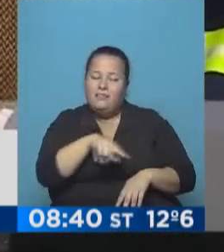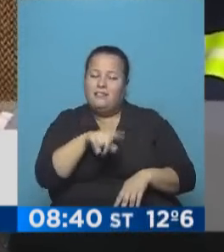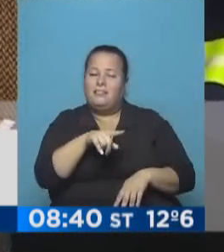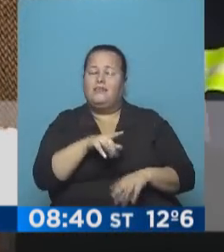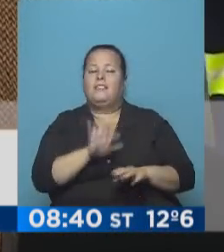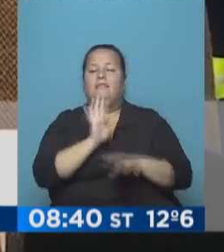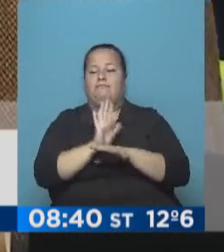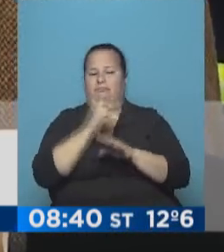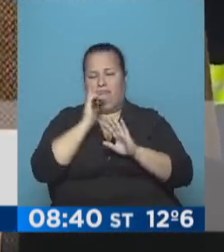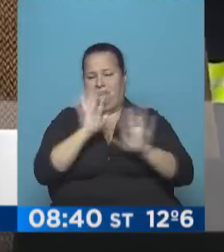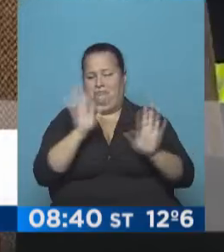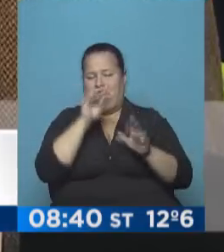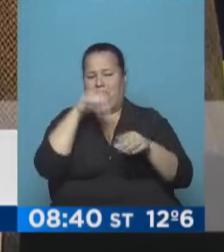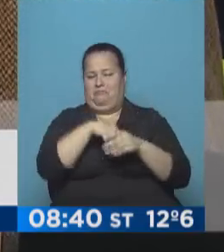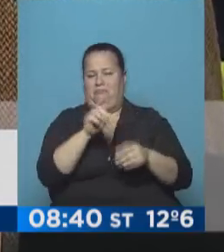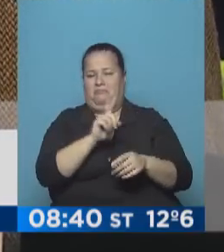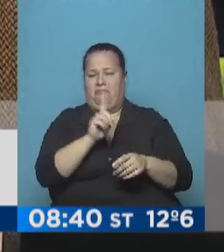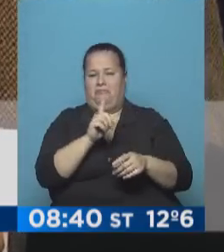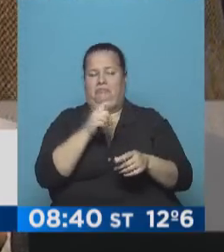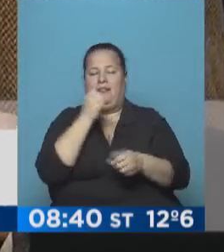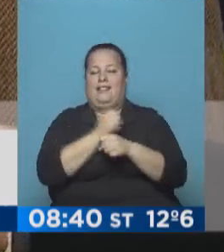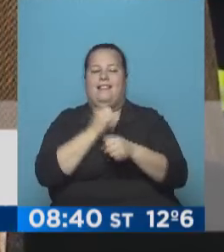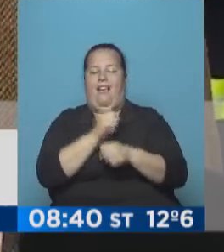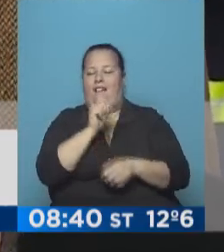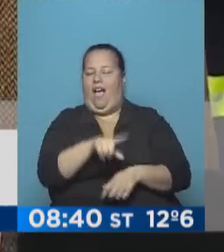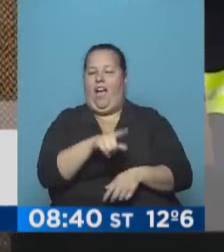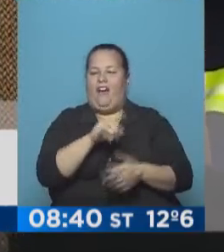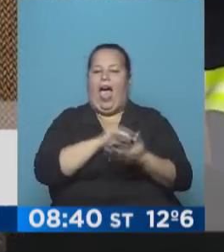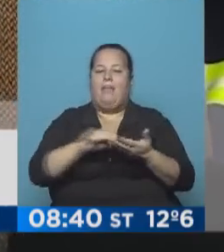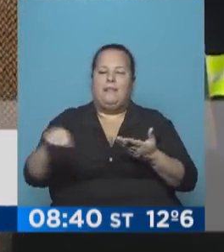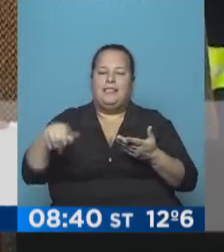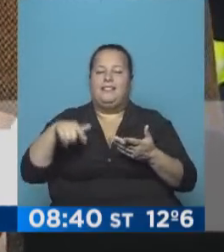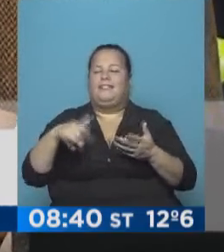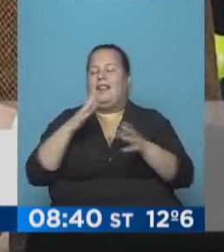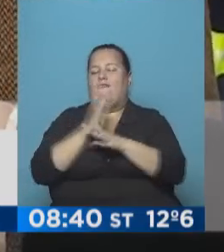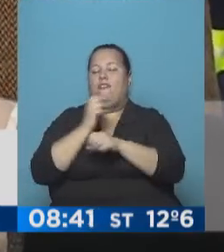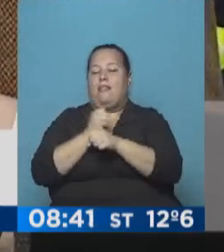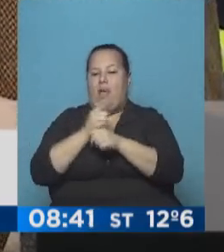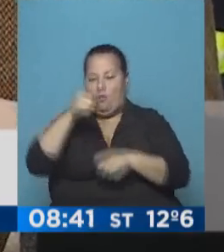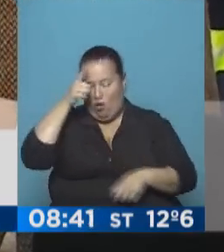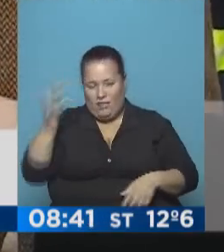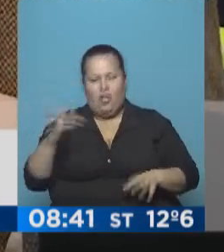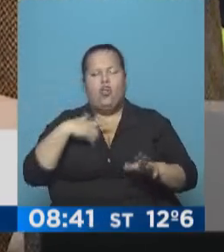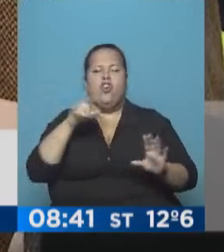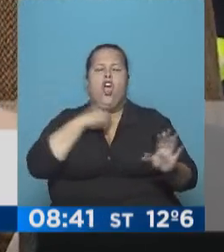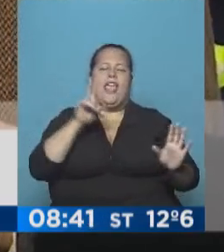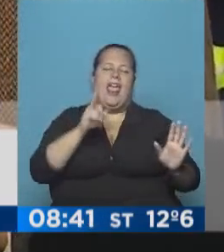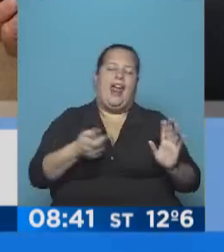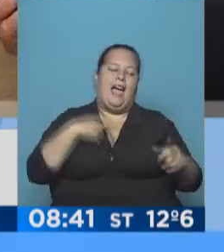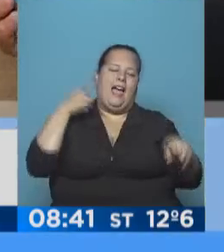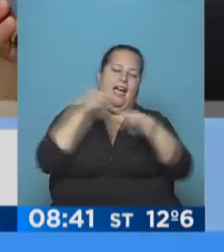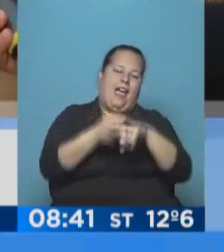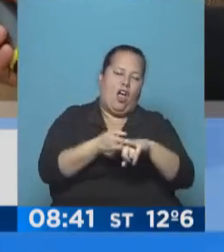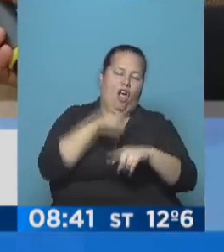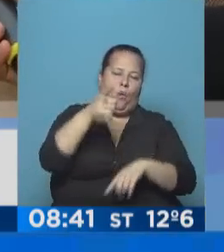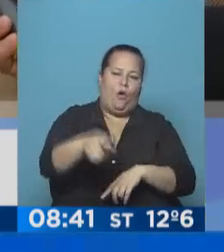está alejada del oficio de administrar la fuerza pública, ¿no? Reynoso, yo no quiero caer en lugar fácil de enfrentarlo